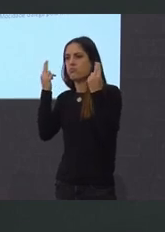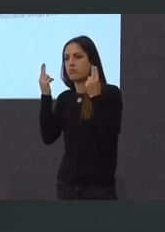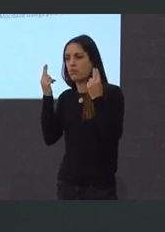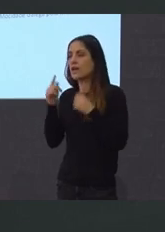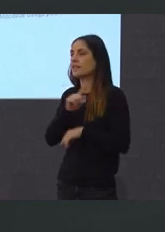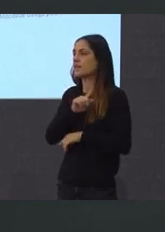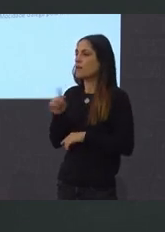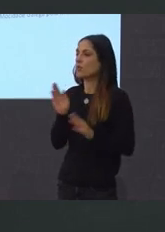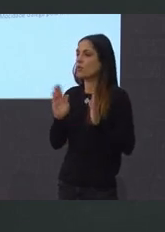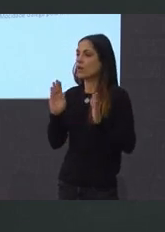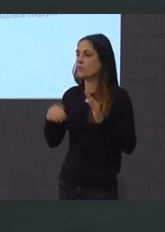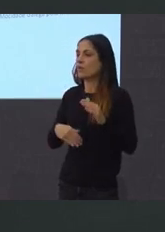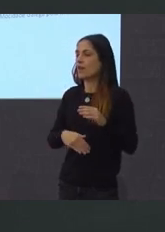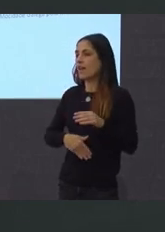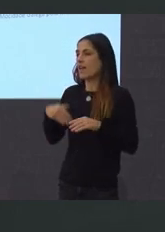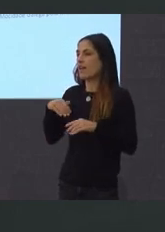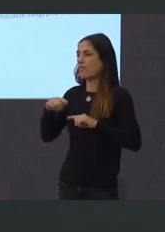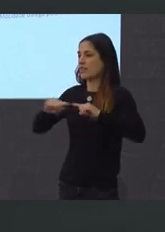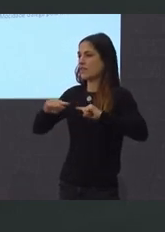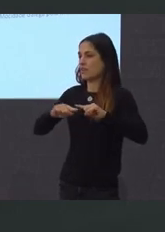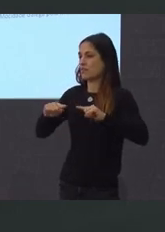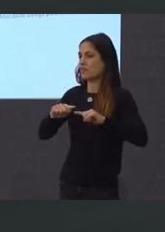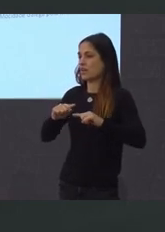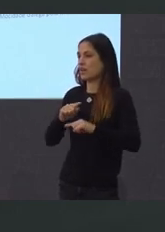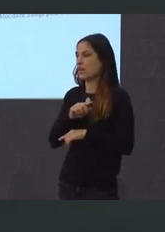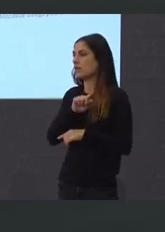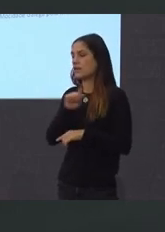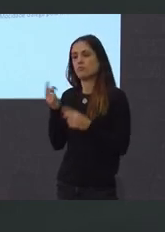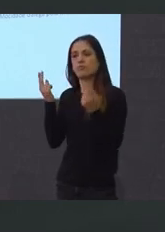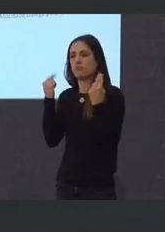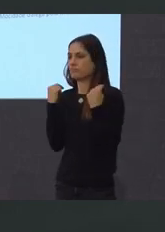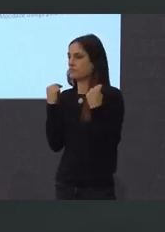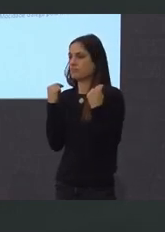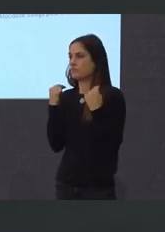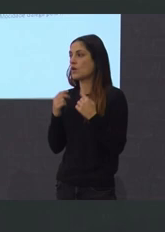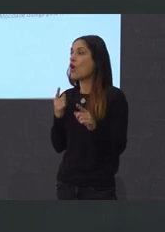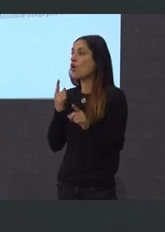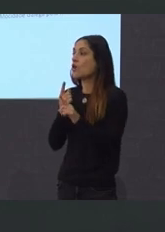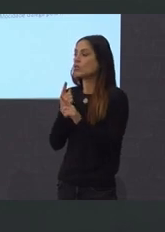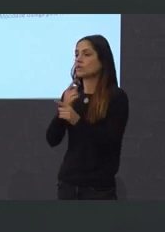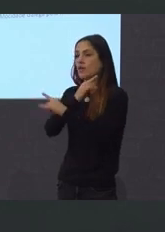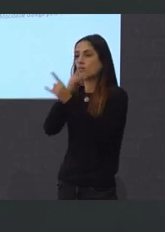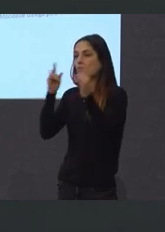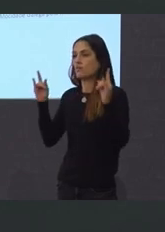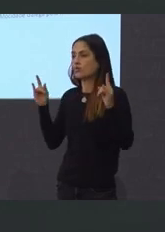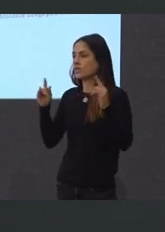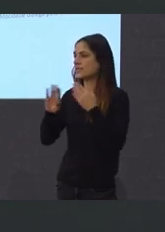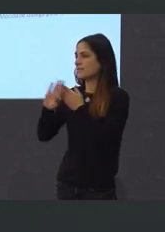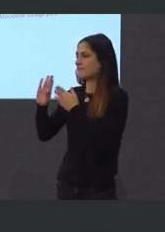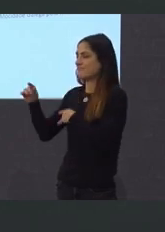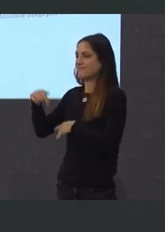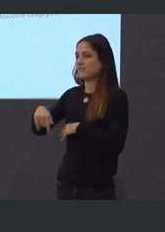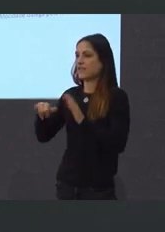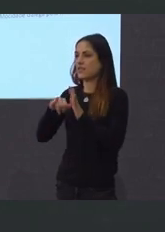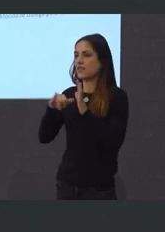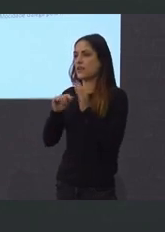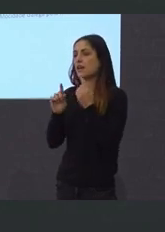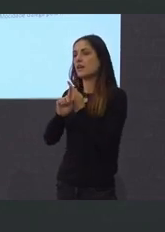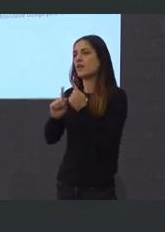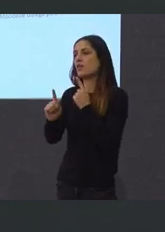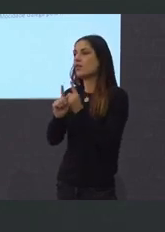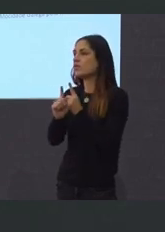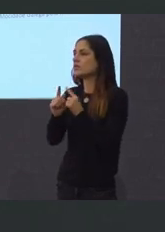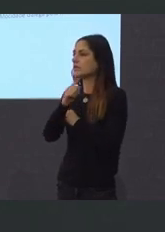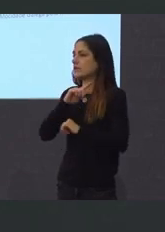ditadura. Contra a expropiación dos montes veciñais para a realización de